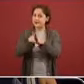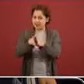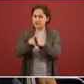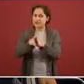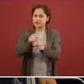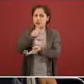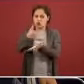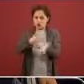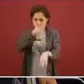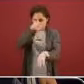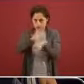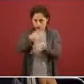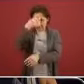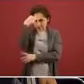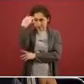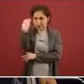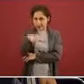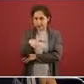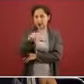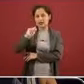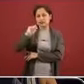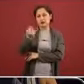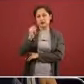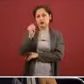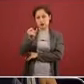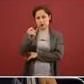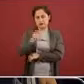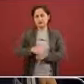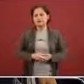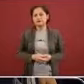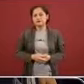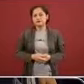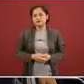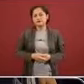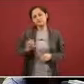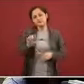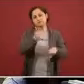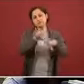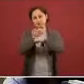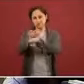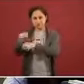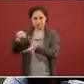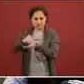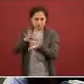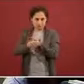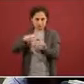ciudades de Mexicali y sobre todo Tijuana y el resto de los estados. La siguiente.